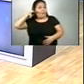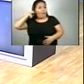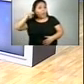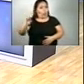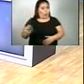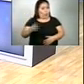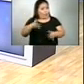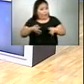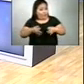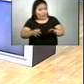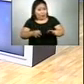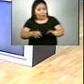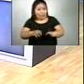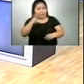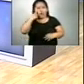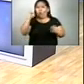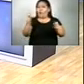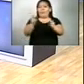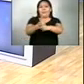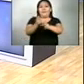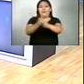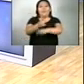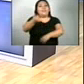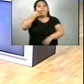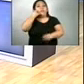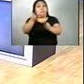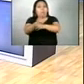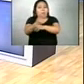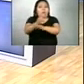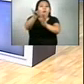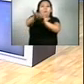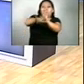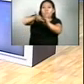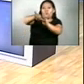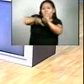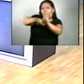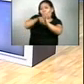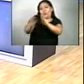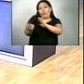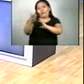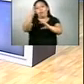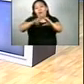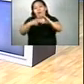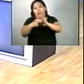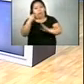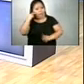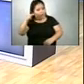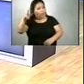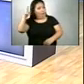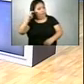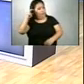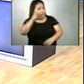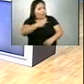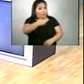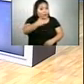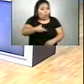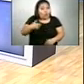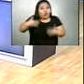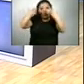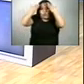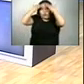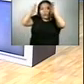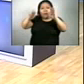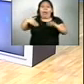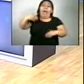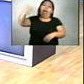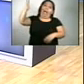nueva forma. Solo en TikTok. Ah, también, claro, en YouTube, TikTok, nuevas plataformas. Pero hay que escuchar las originales. Pero no saben que nosotros en